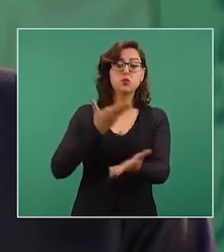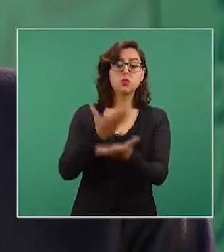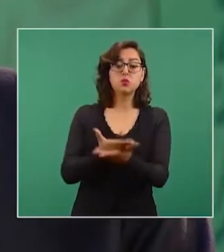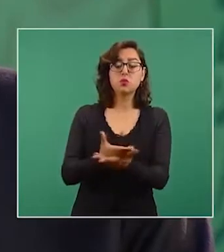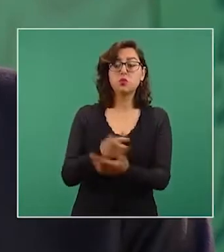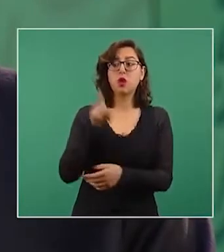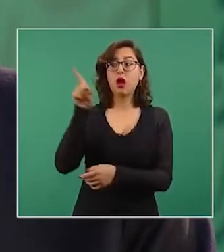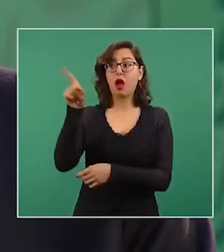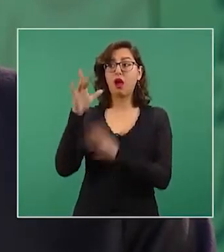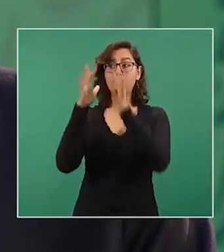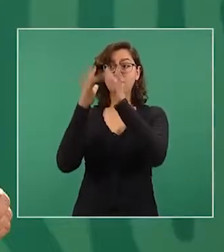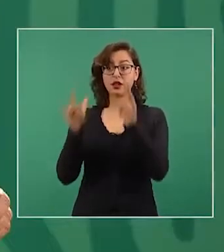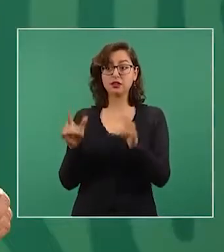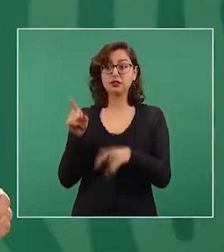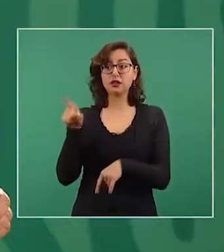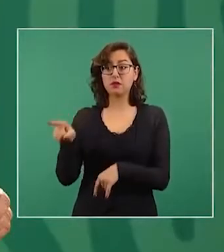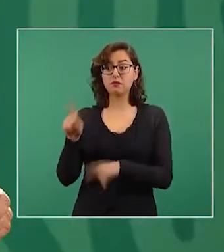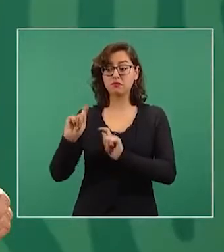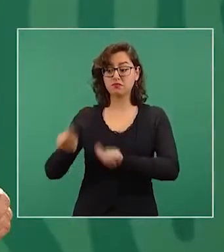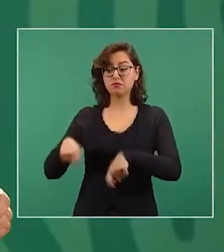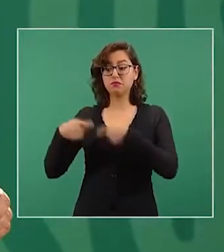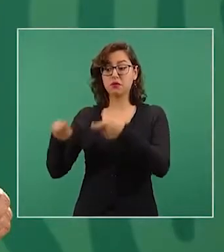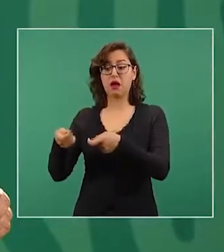en Francia.